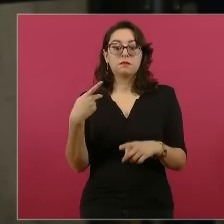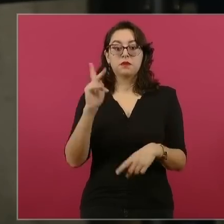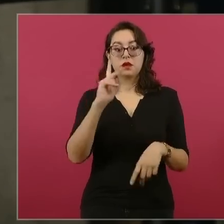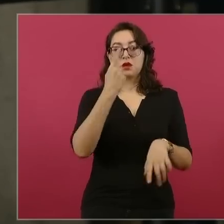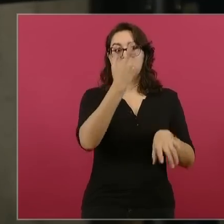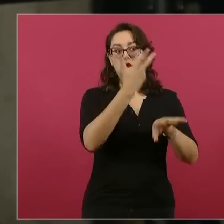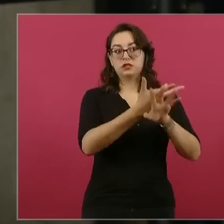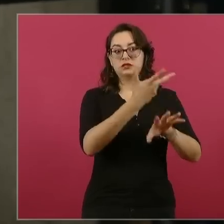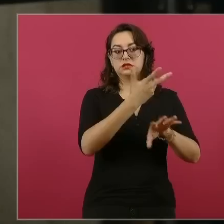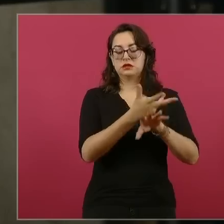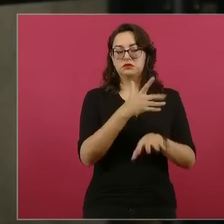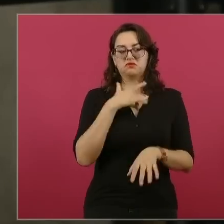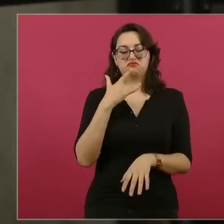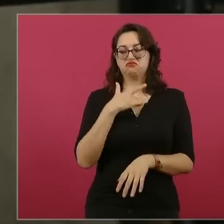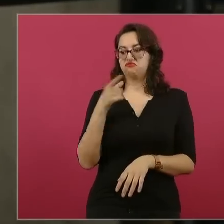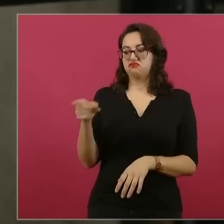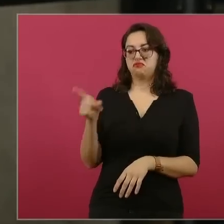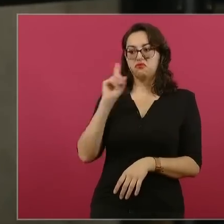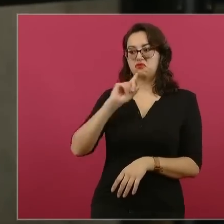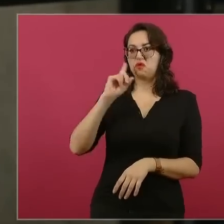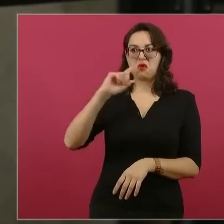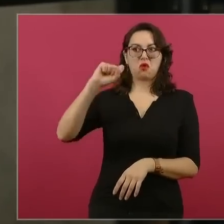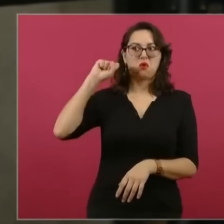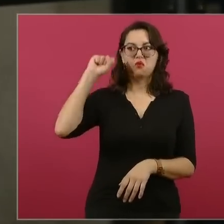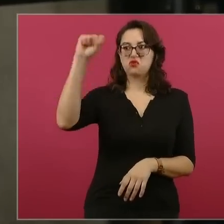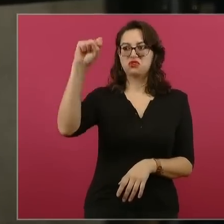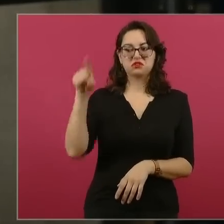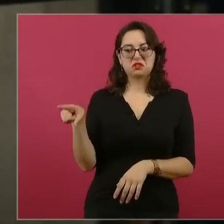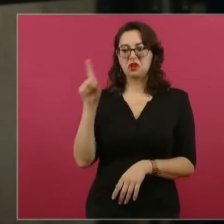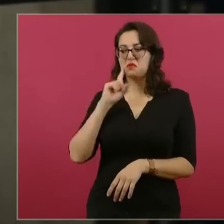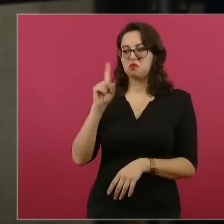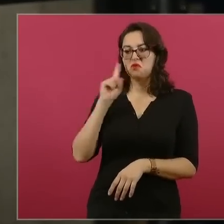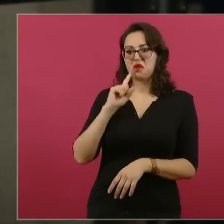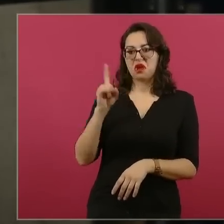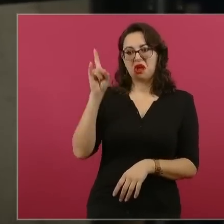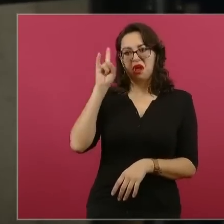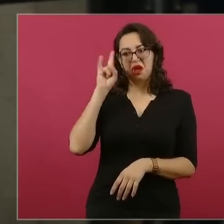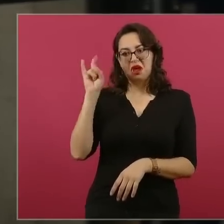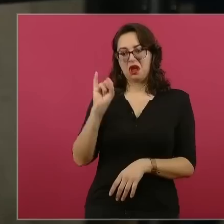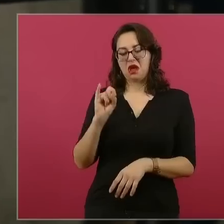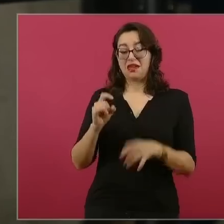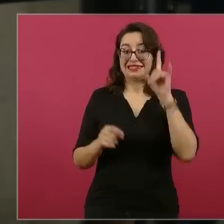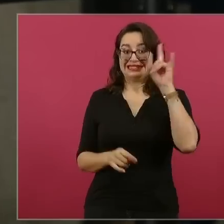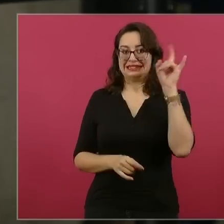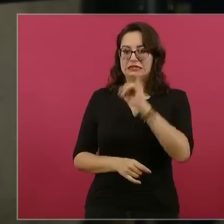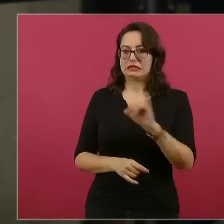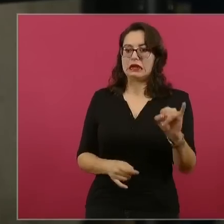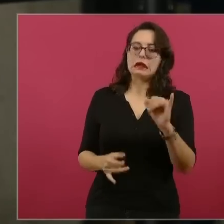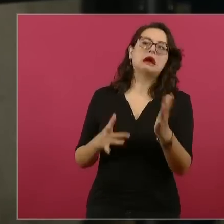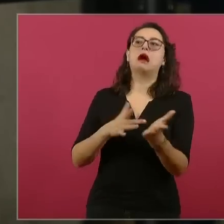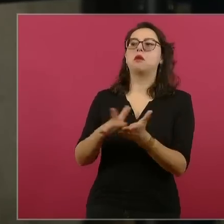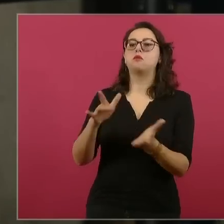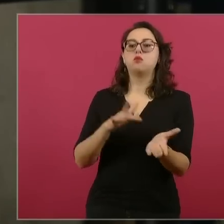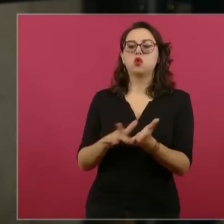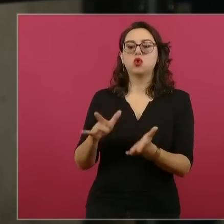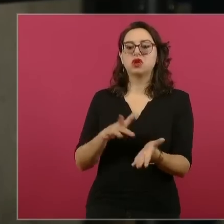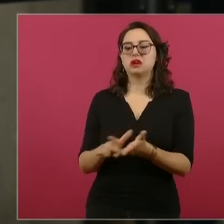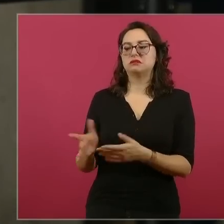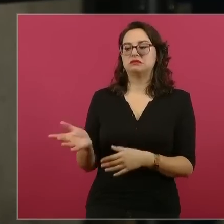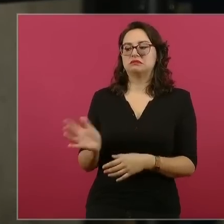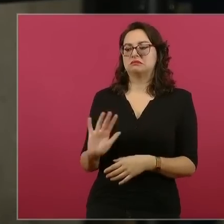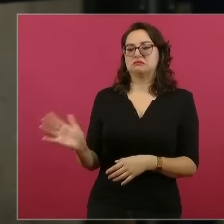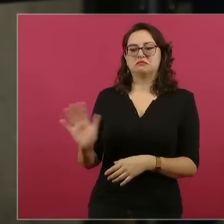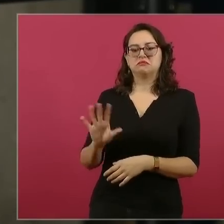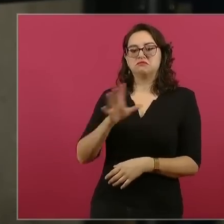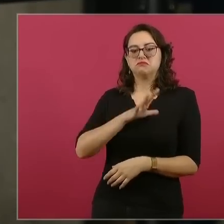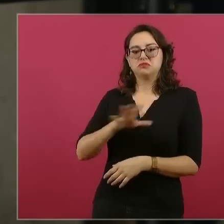de gobiernos izquierdistas. Entonces, ¿cuál es su opinión y cuál es la política que ella tiene para México? Porque además es